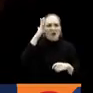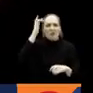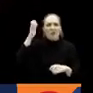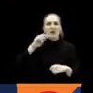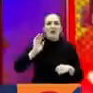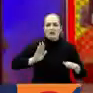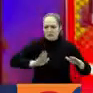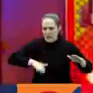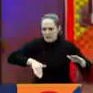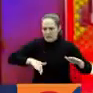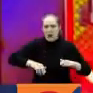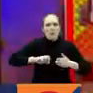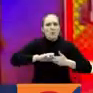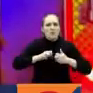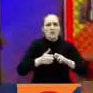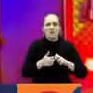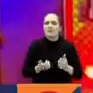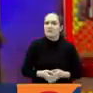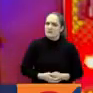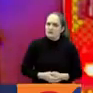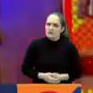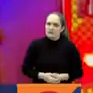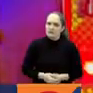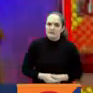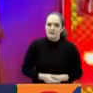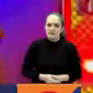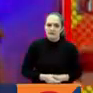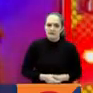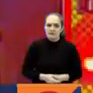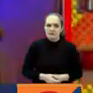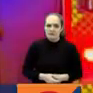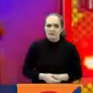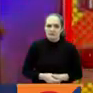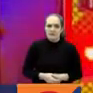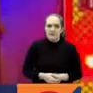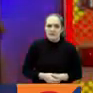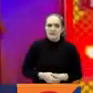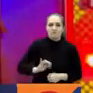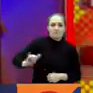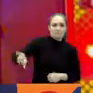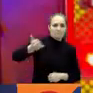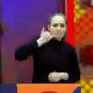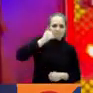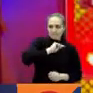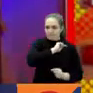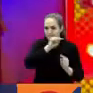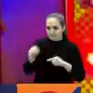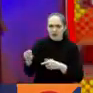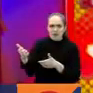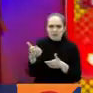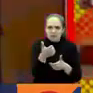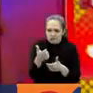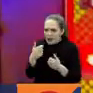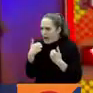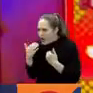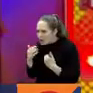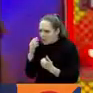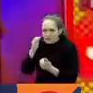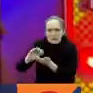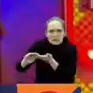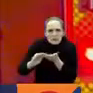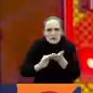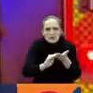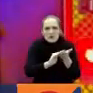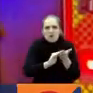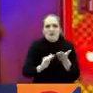falla técnica. Al cual acudimos con tres tripulaciones en máquina de incendio y una más en